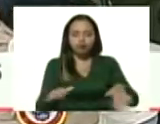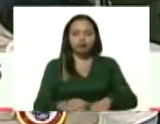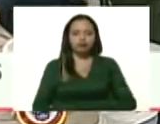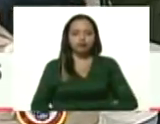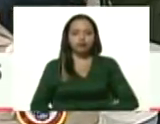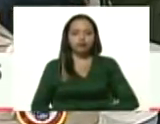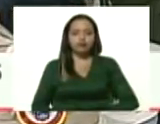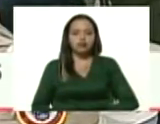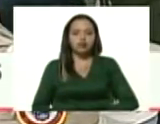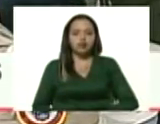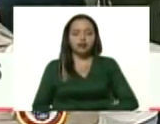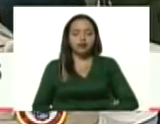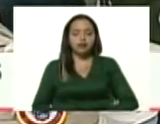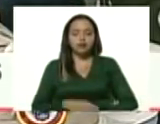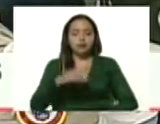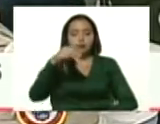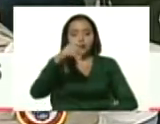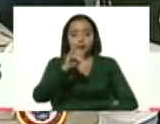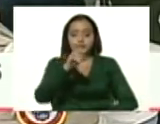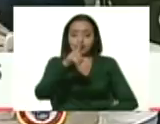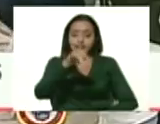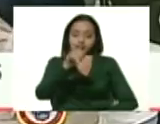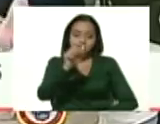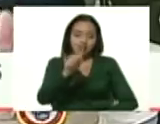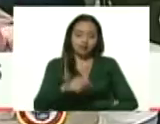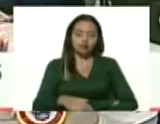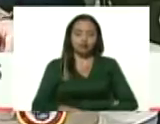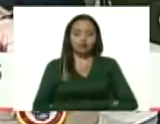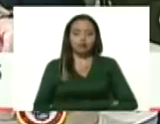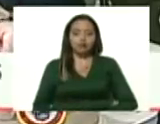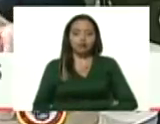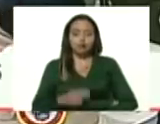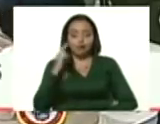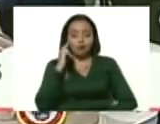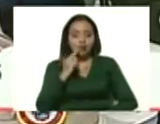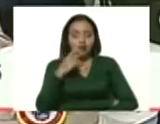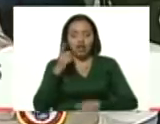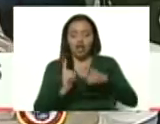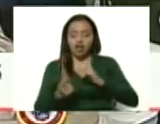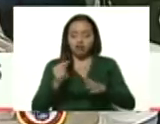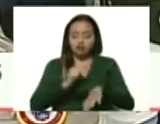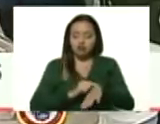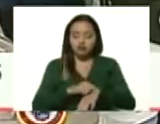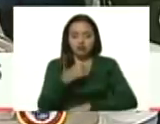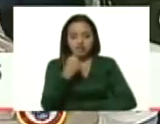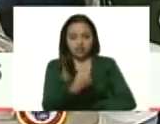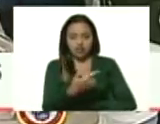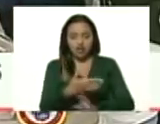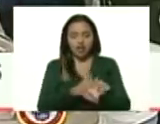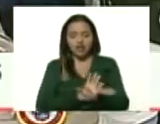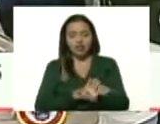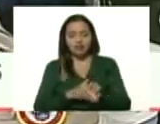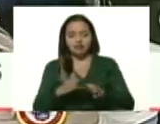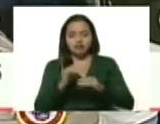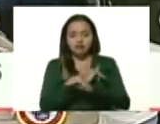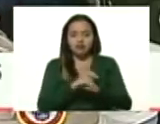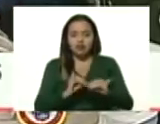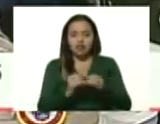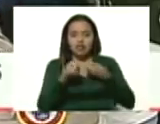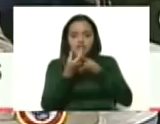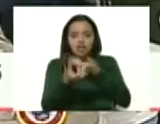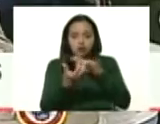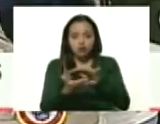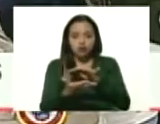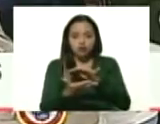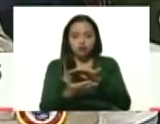milicia bolivariana, en algún momento, como él lo dijo cerrando el discurso ante el